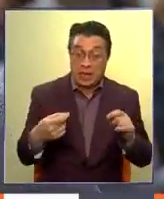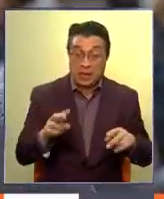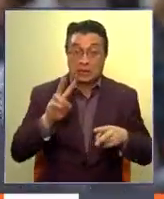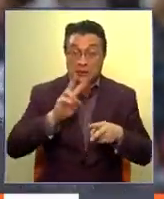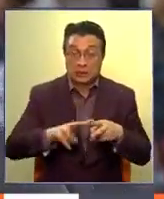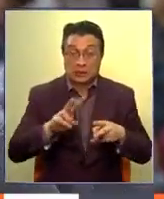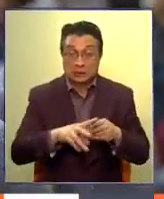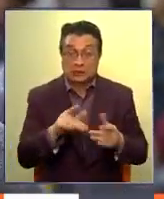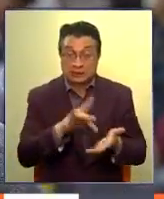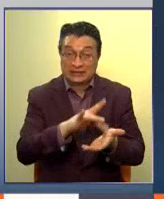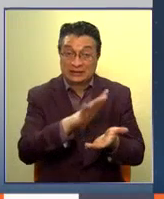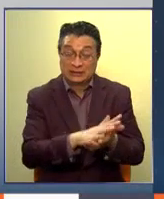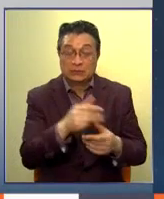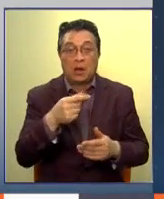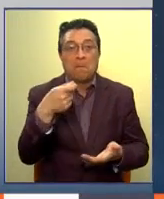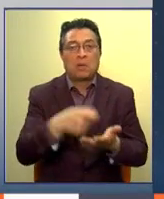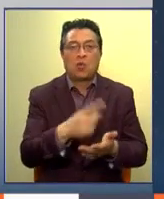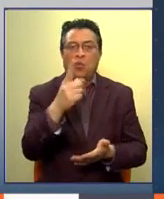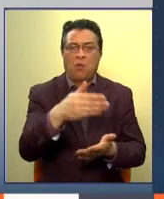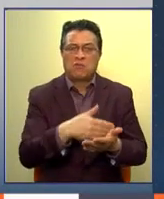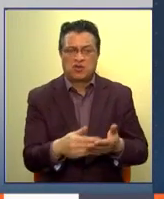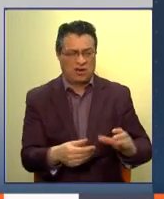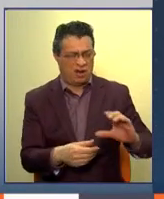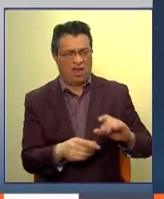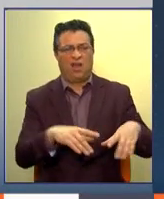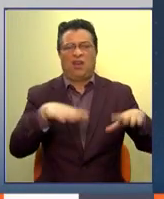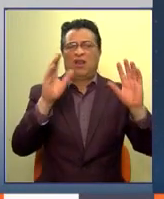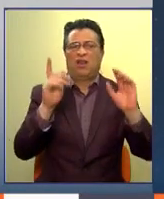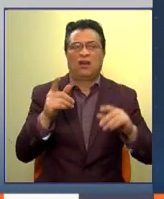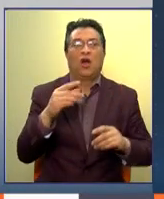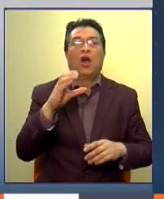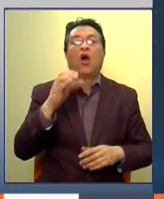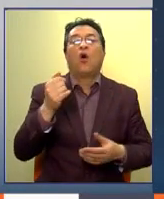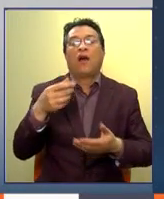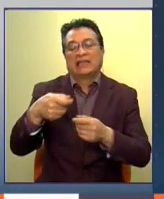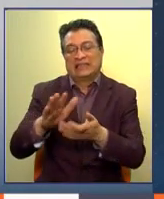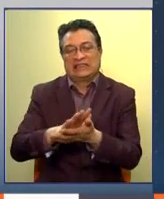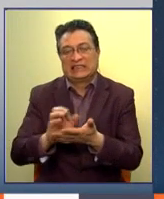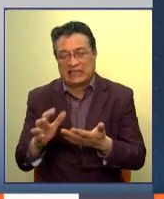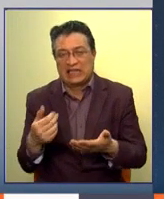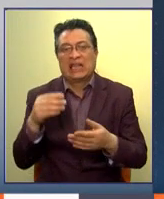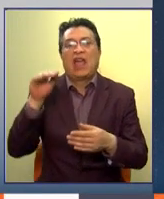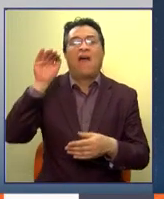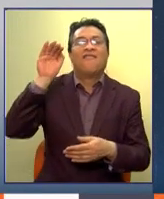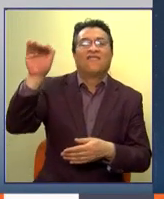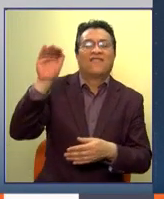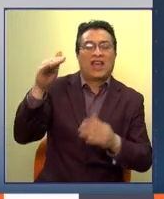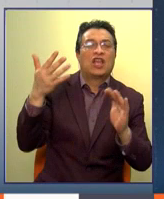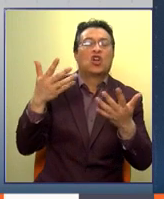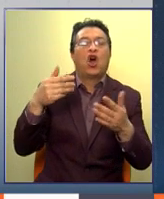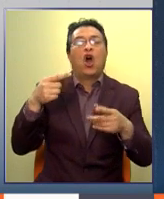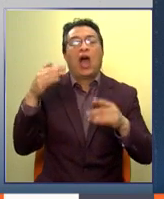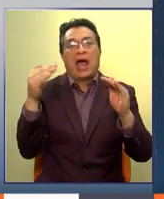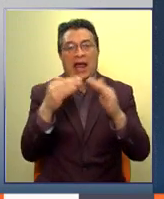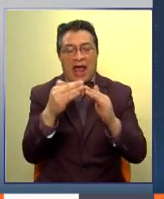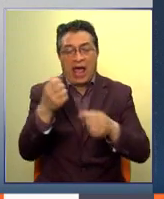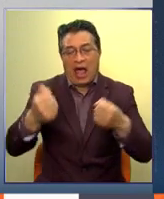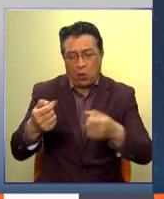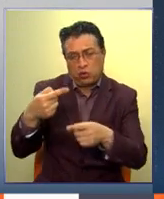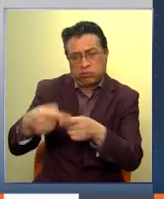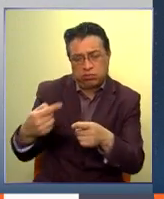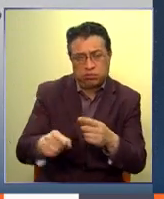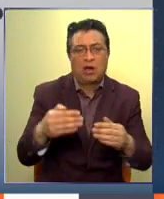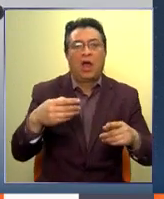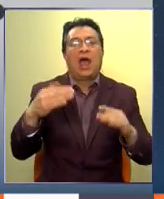me estaban pidiendo casi 1 millón de pesos. Cuentas corrientes, vistas de ahorro, tarjetas de crédito, hipotecarios, créditos automotriz, de consumo, entre